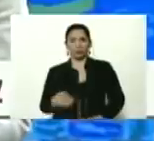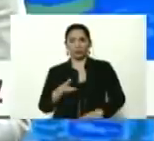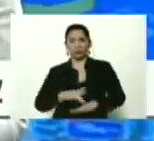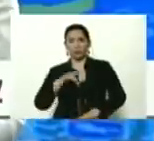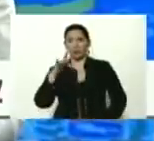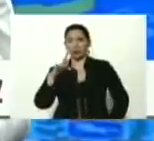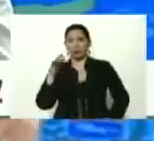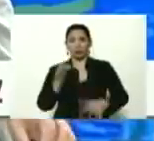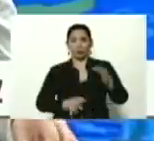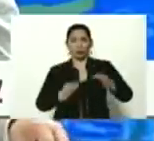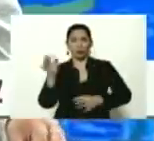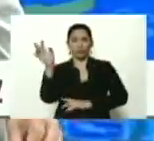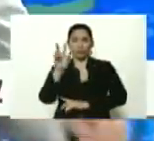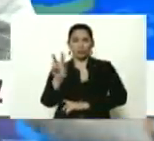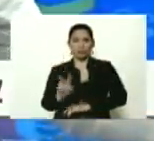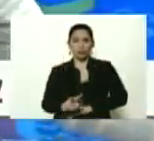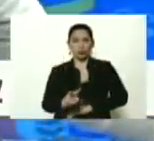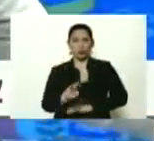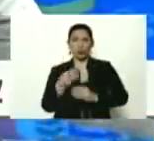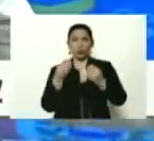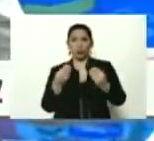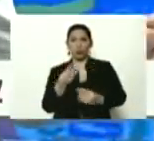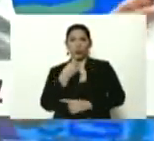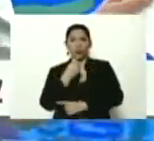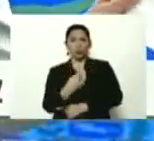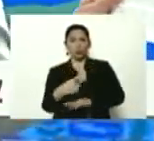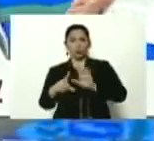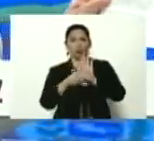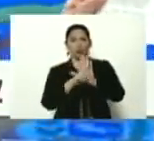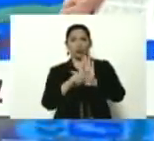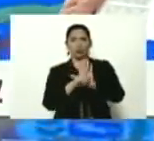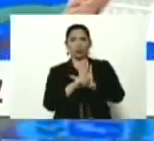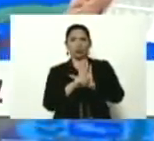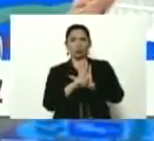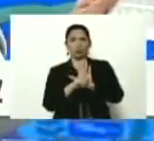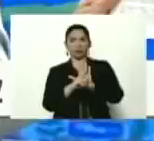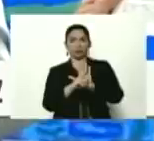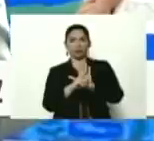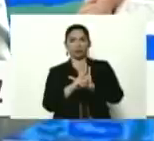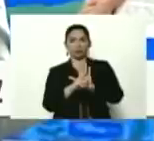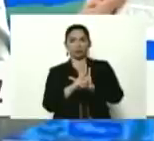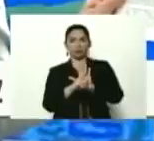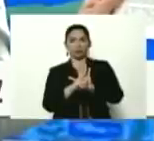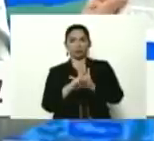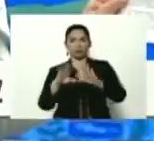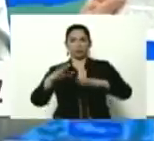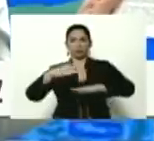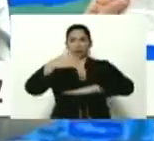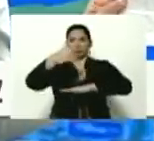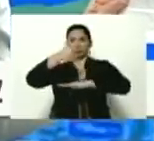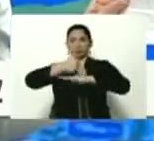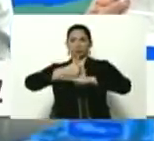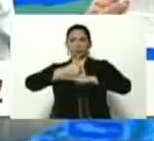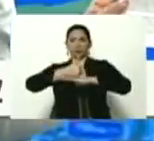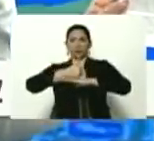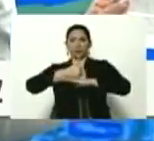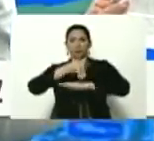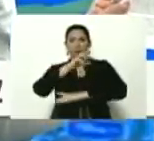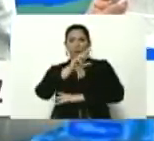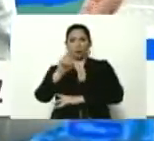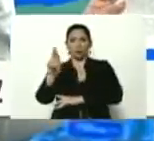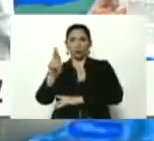de Venezuela, tal como lo contempla la ley orgánica de la Procuraduría General de la